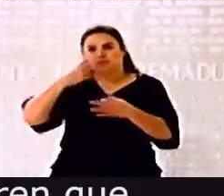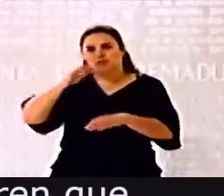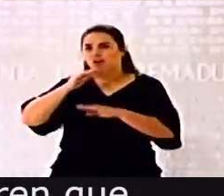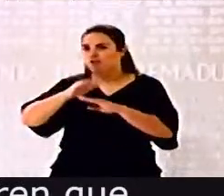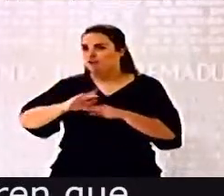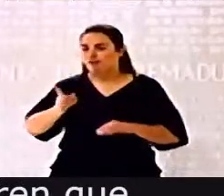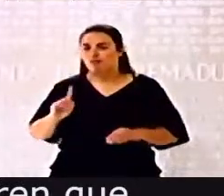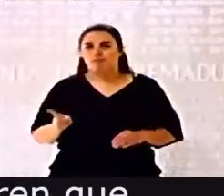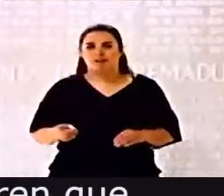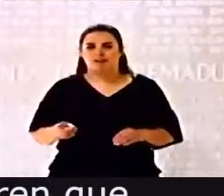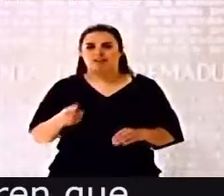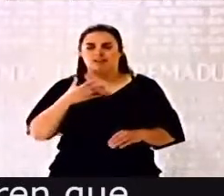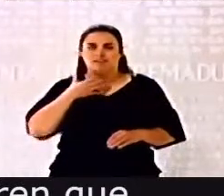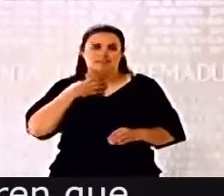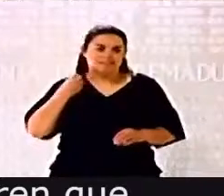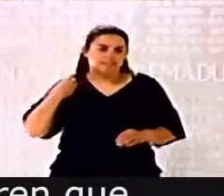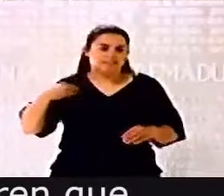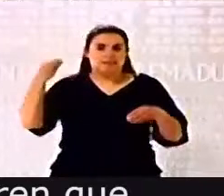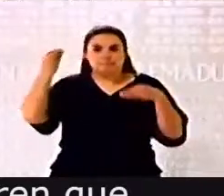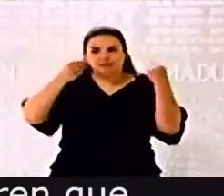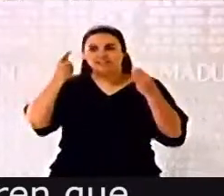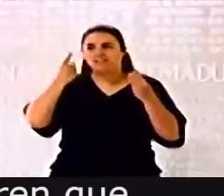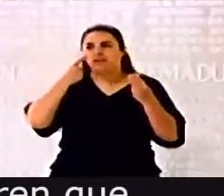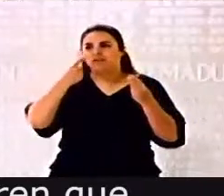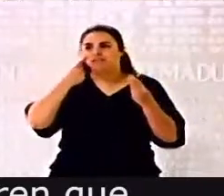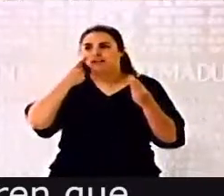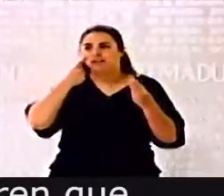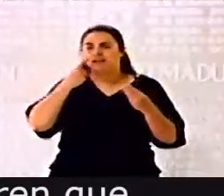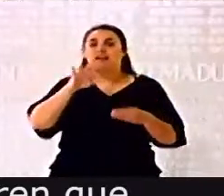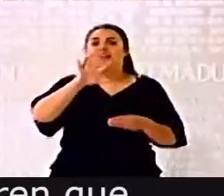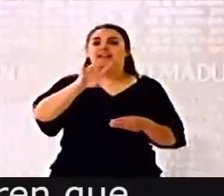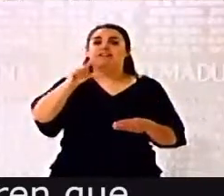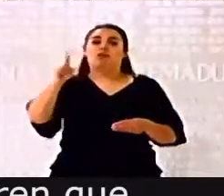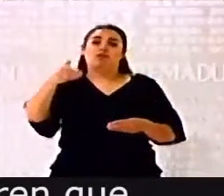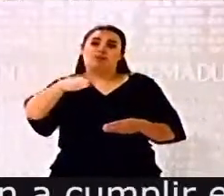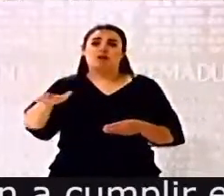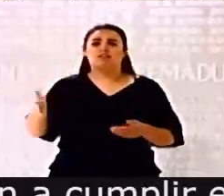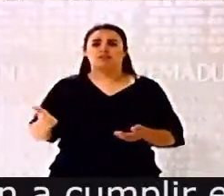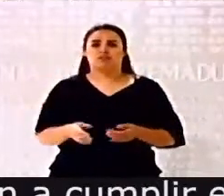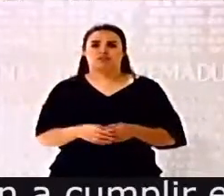seguridad, piensen en nuestros 511 fallecidos.